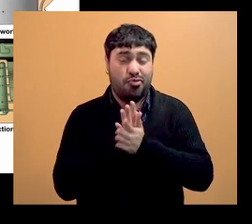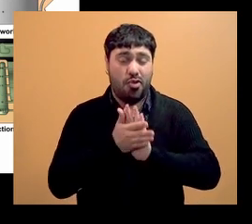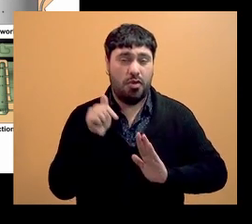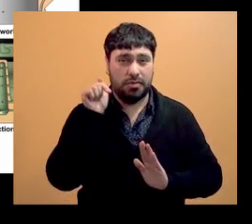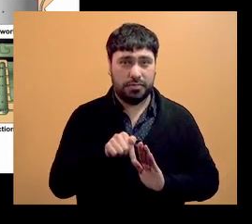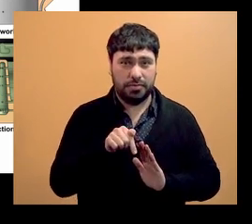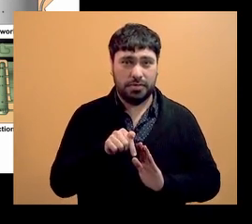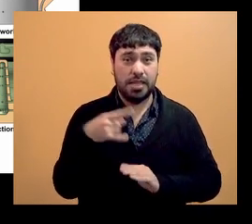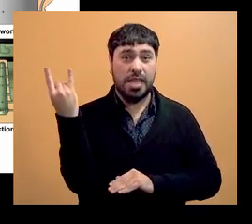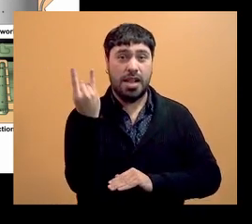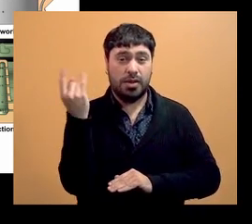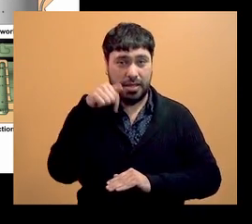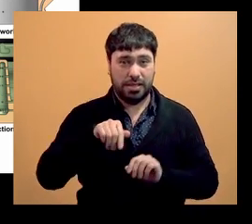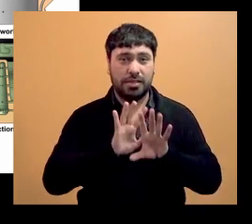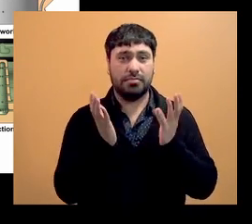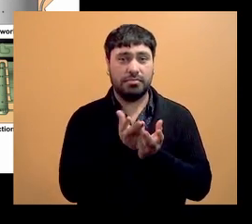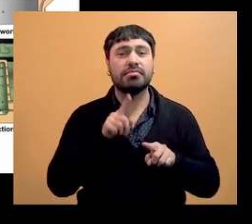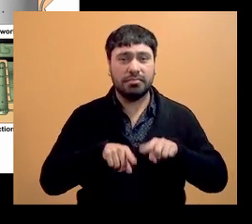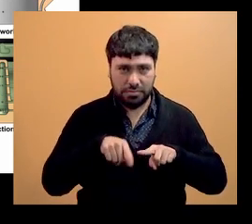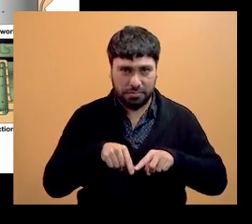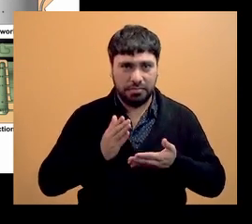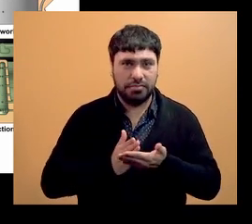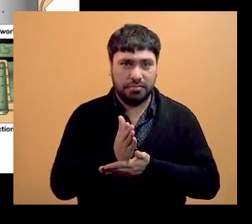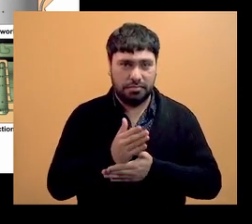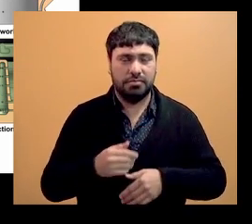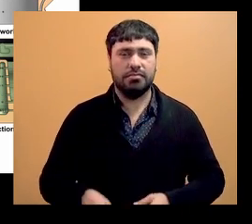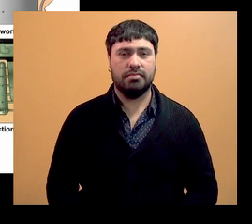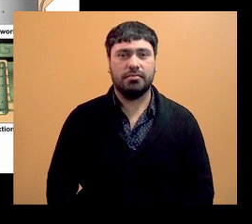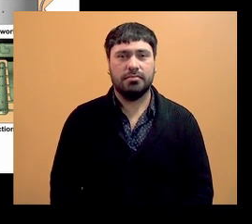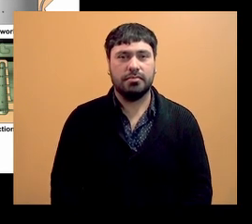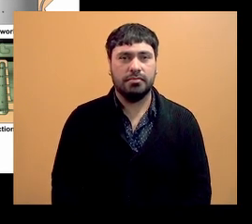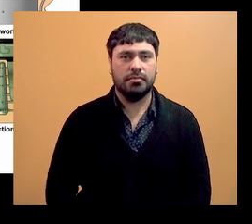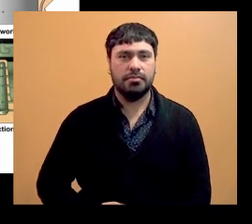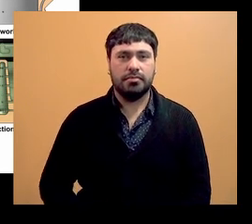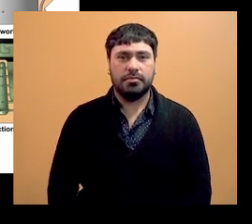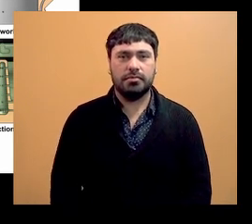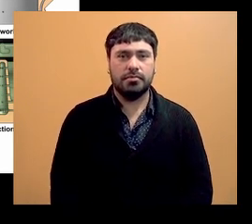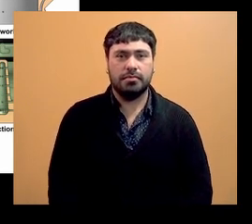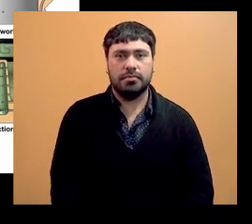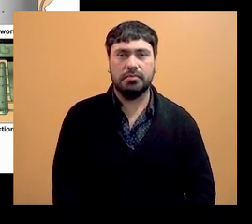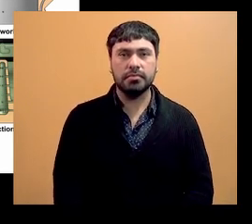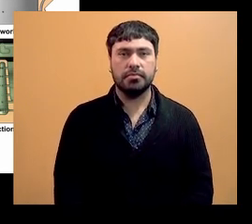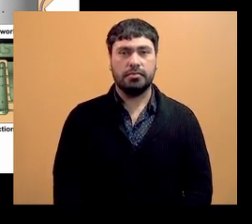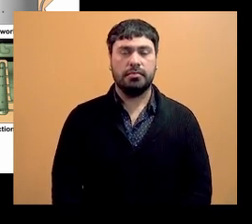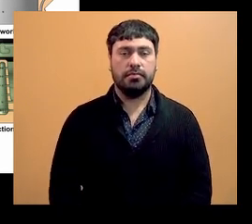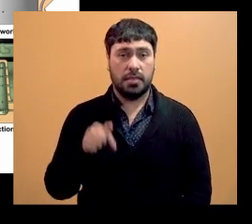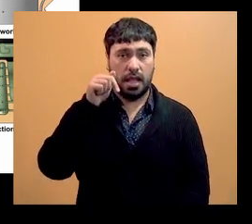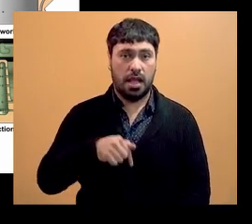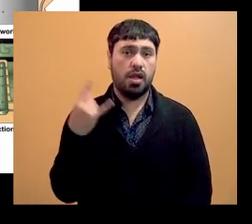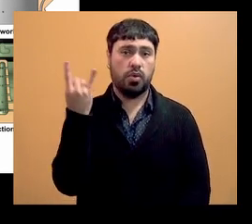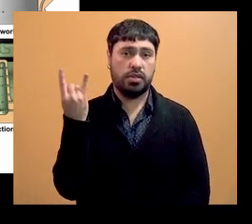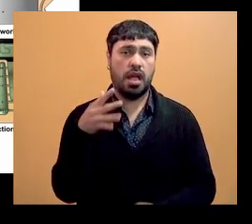hacían cultivos y se probaban distintos componentes con distintos sistemas de irrigación, como los que se pueden ver ahí en la imagen, y que se probaron en las cámaras de cultivo